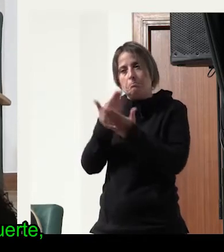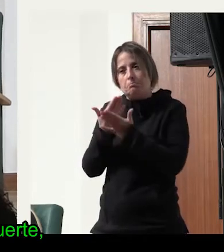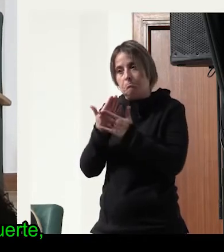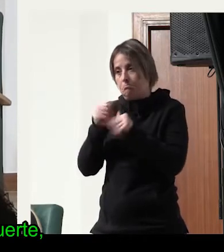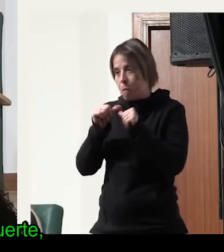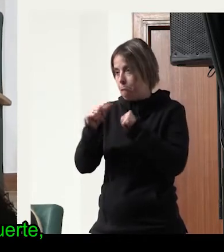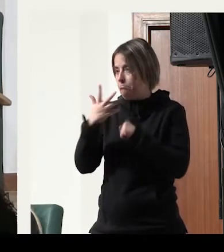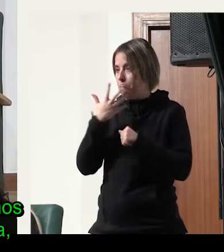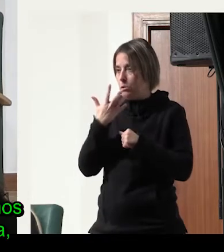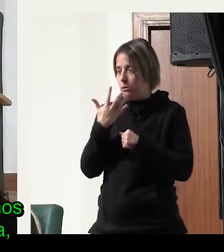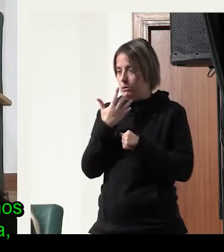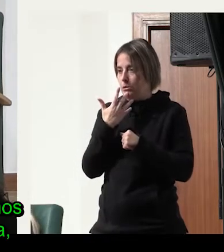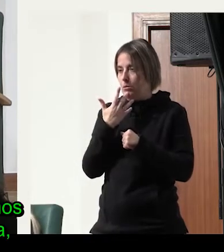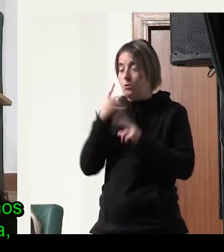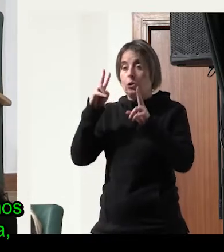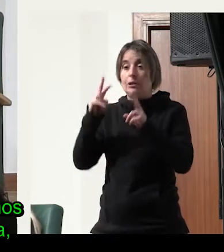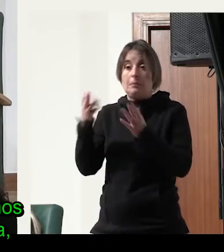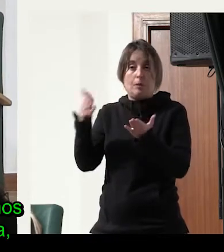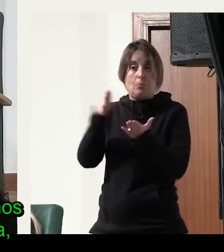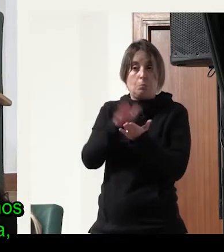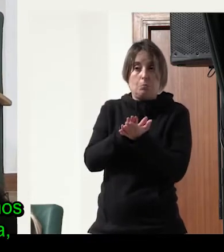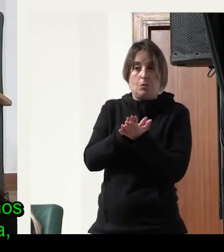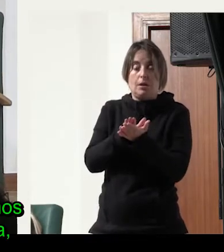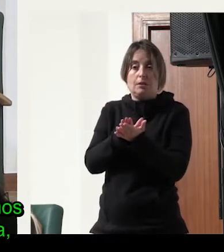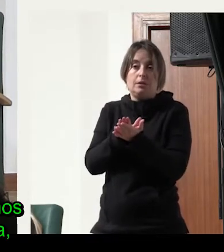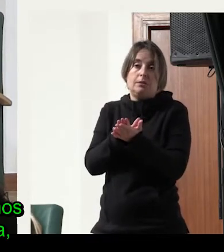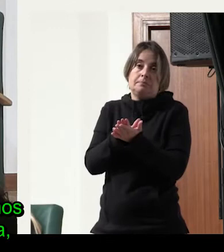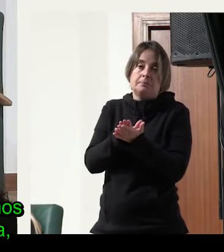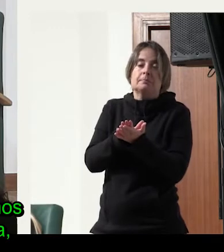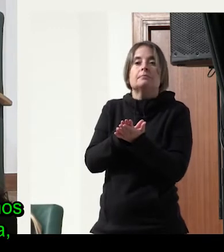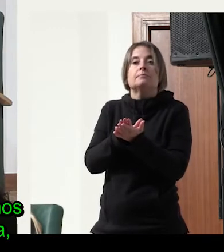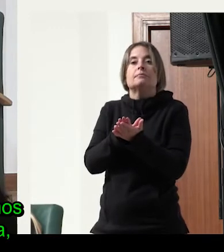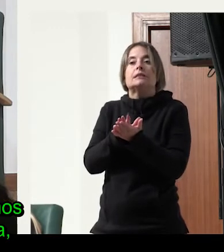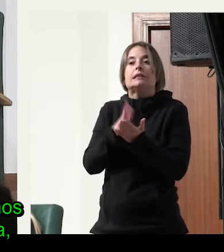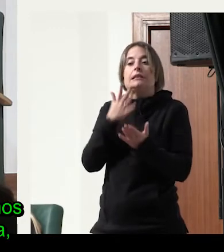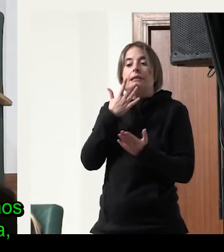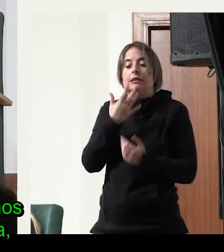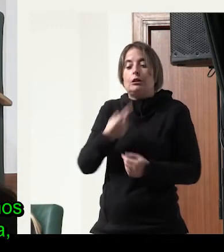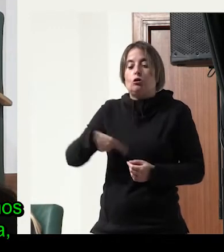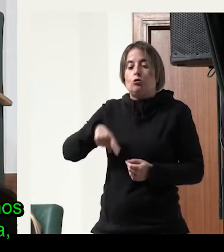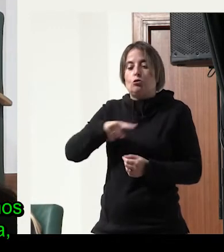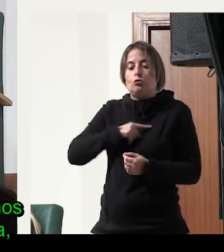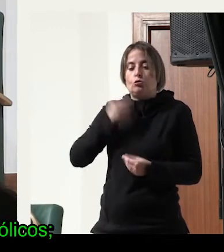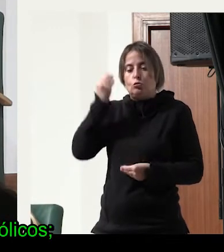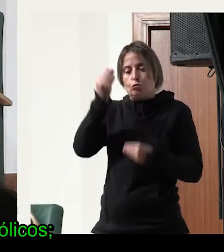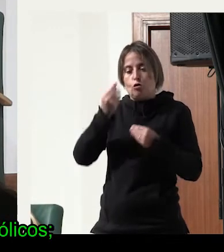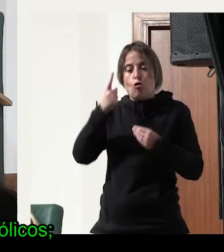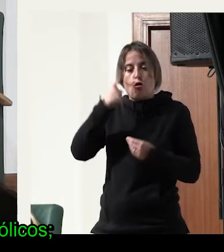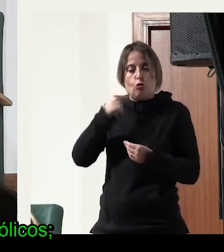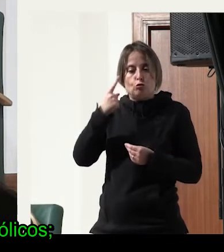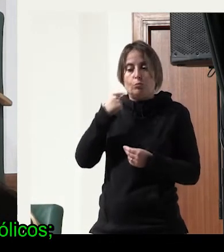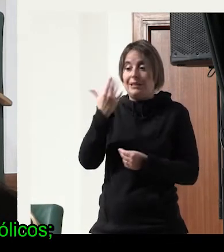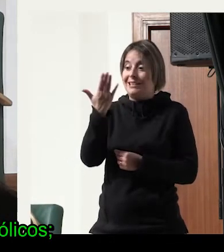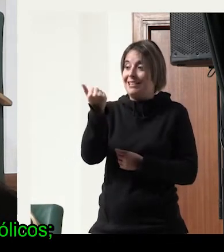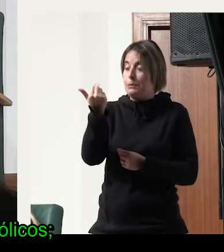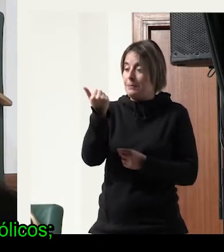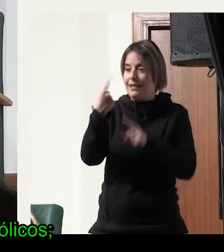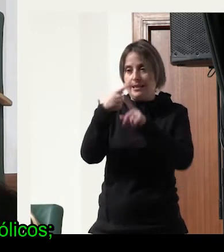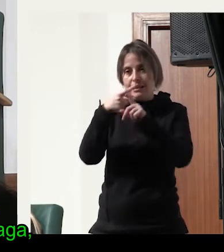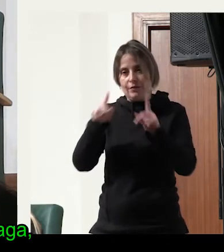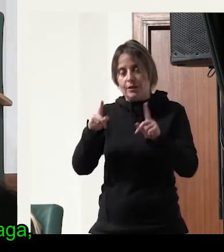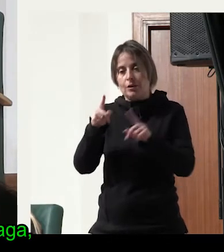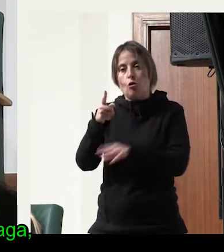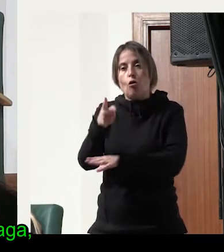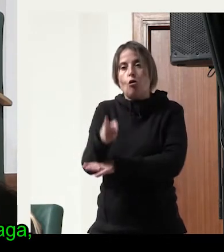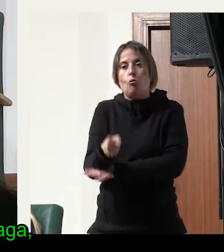tema de la muerte, que decía, en la medida que inventemos nuevos rituales, por ejemplo, de despedida, que no sean obligatoriamente